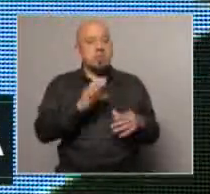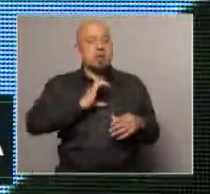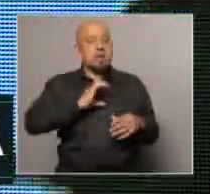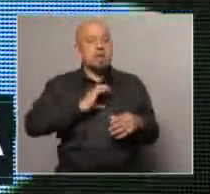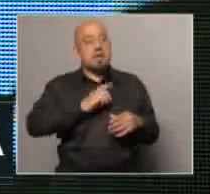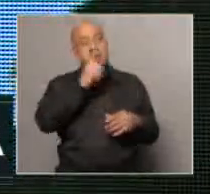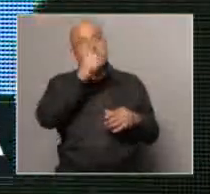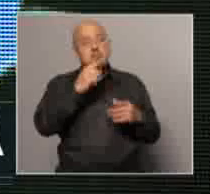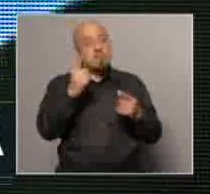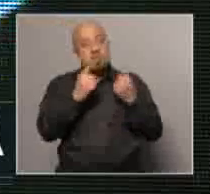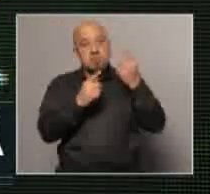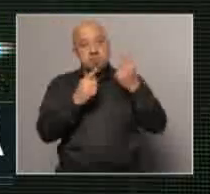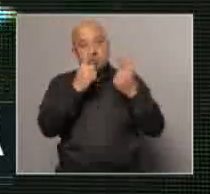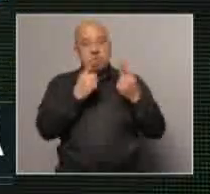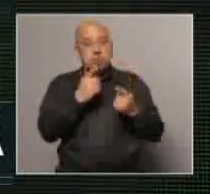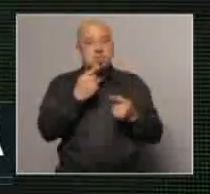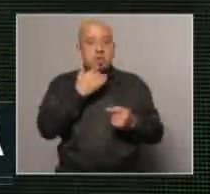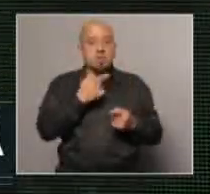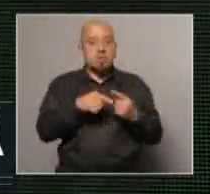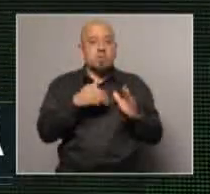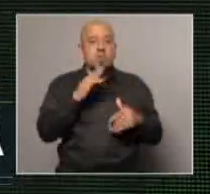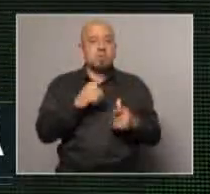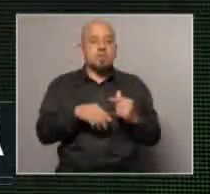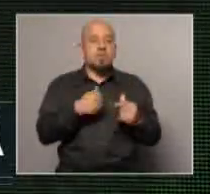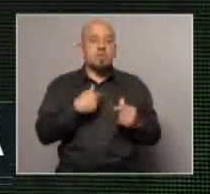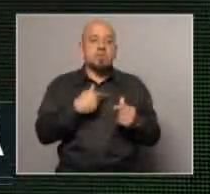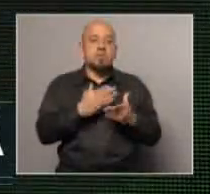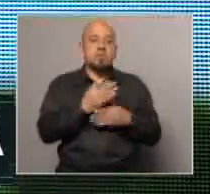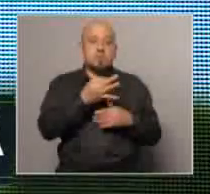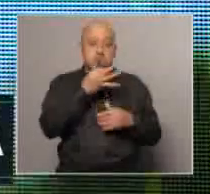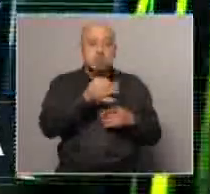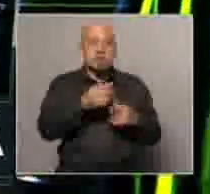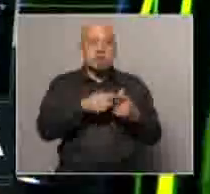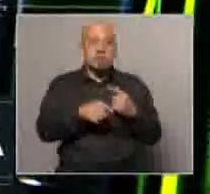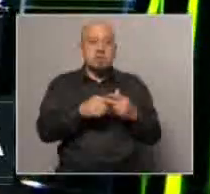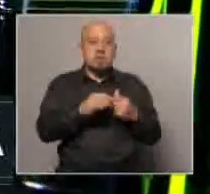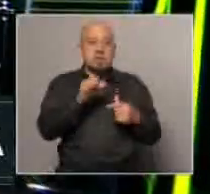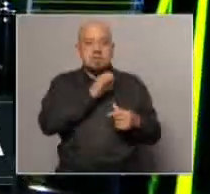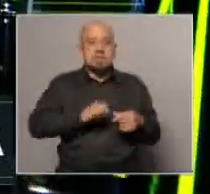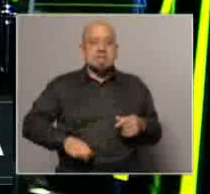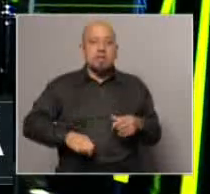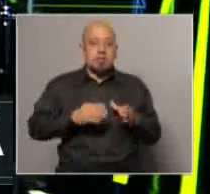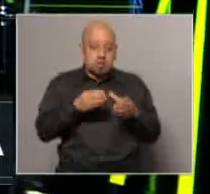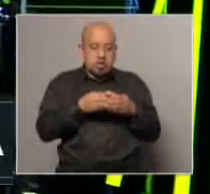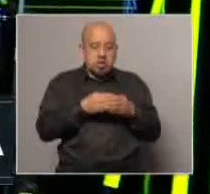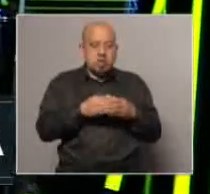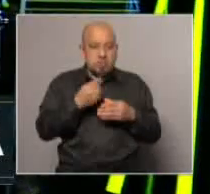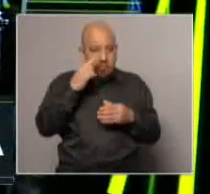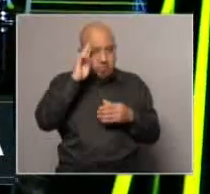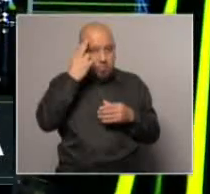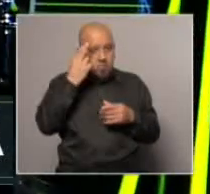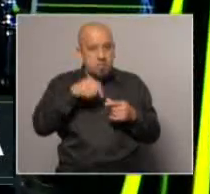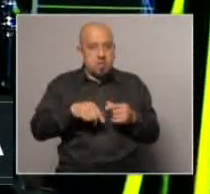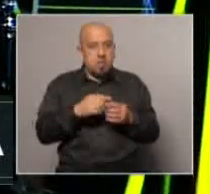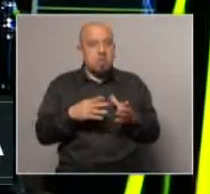sumum y también se lo compara con, me gustó mucho porque siempre lo que dicen, ese estado chiquito, Uruguay, en Sudamérica, o sea, yo no lo veo ya